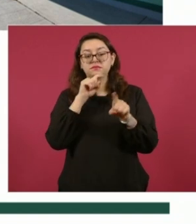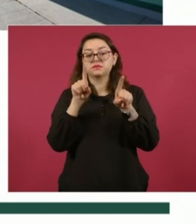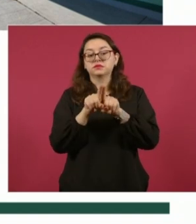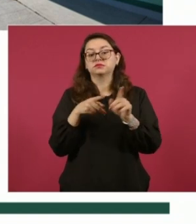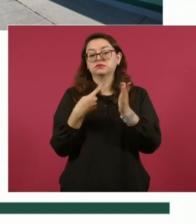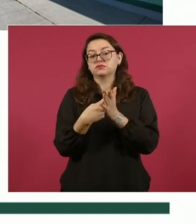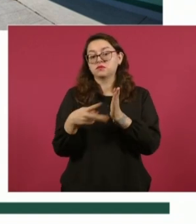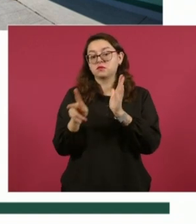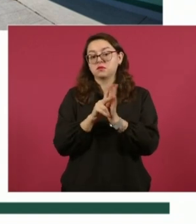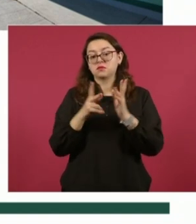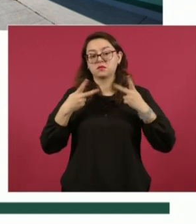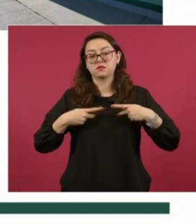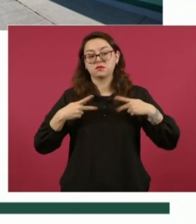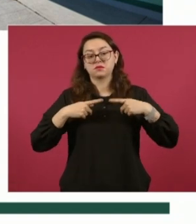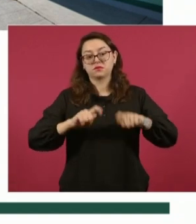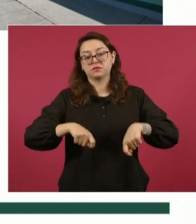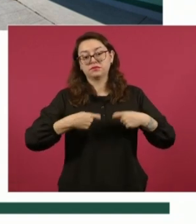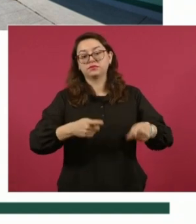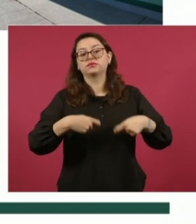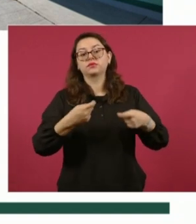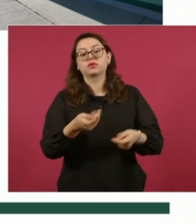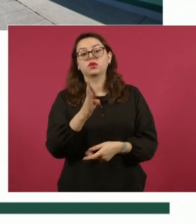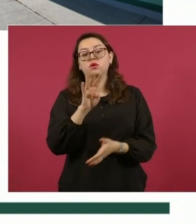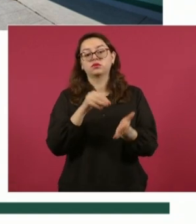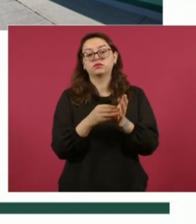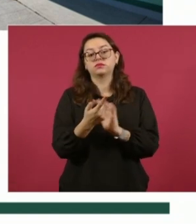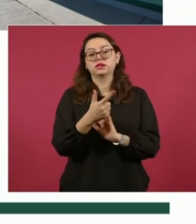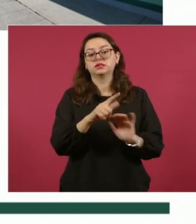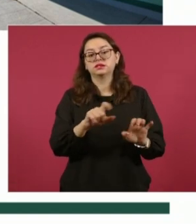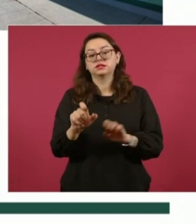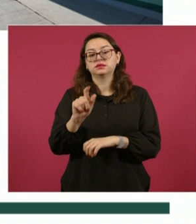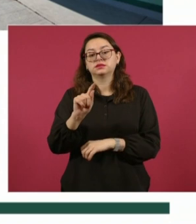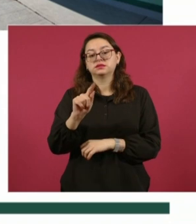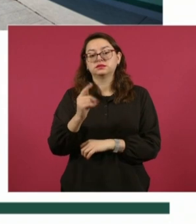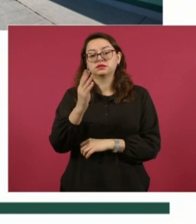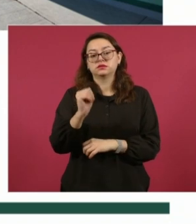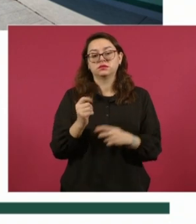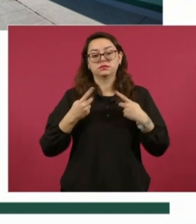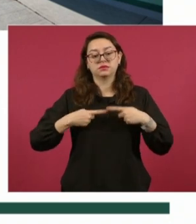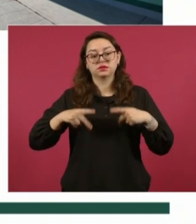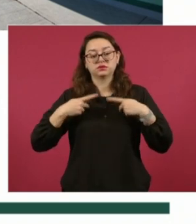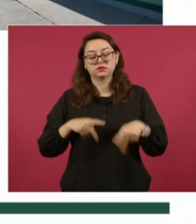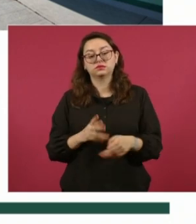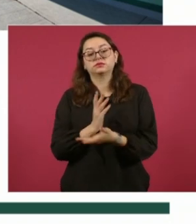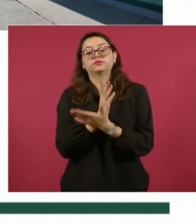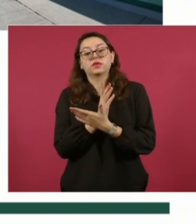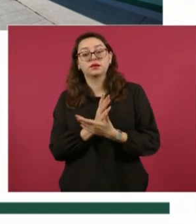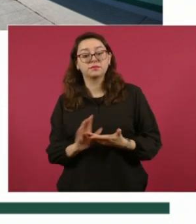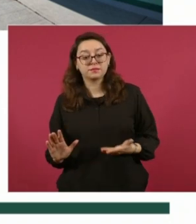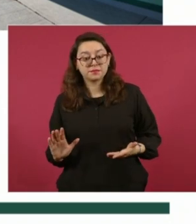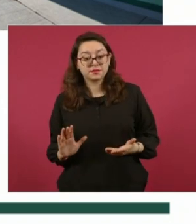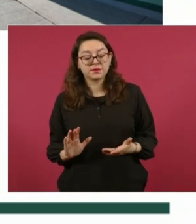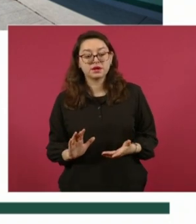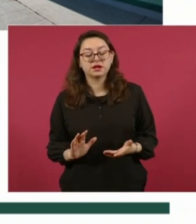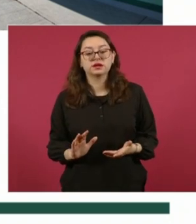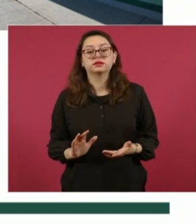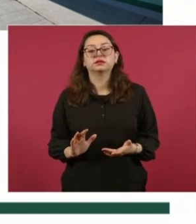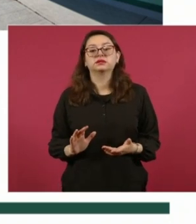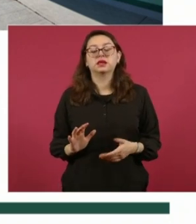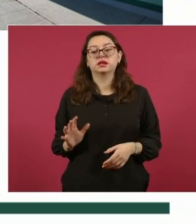programada la basificación de 4,779 personas. Además, se trabaja en la